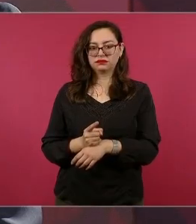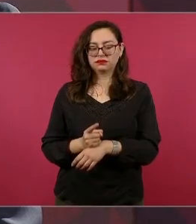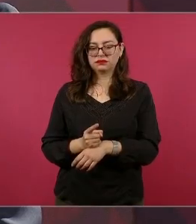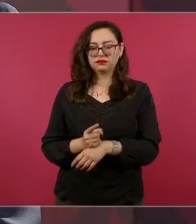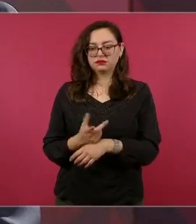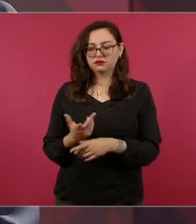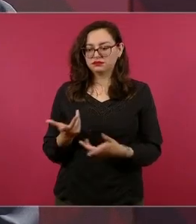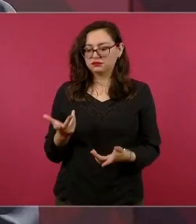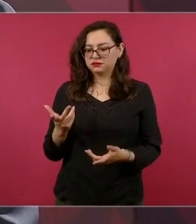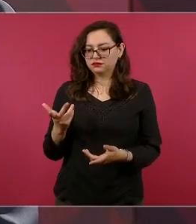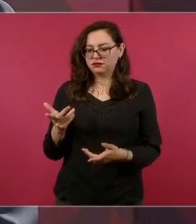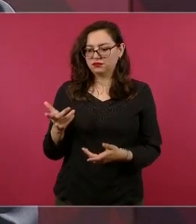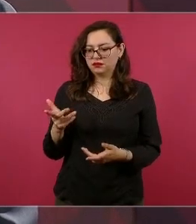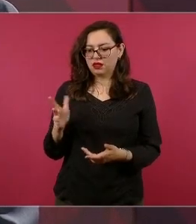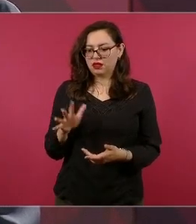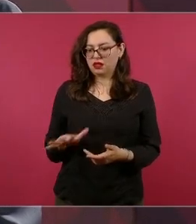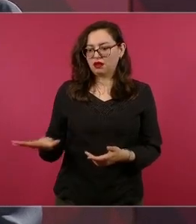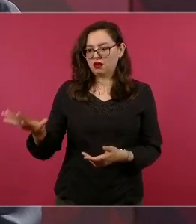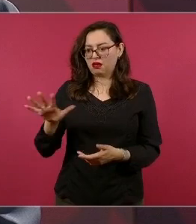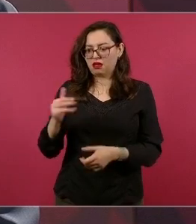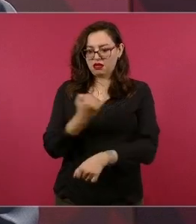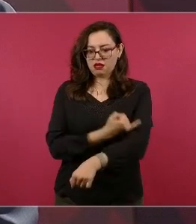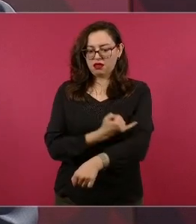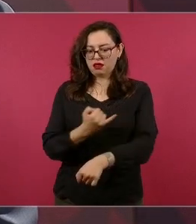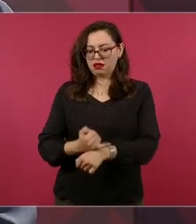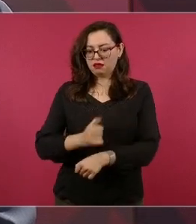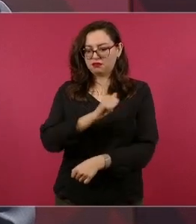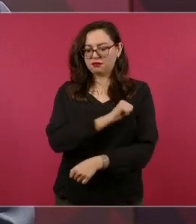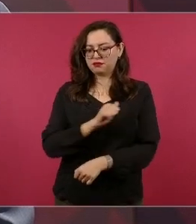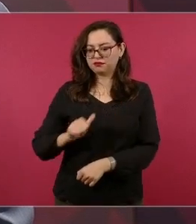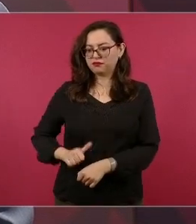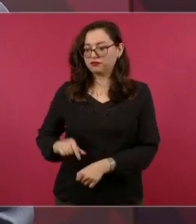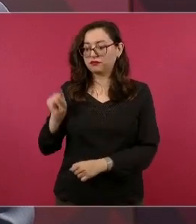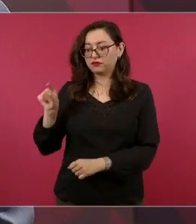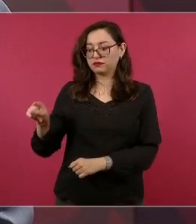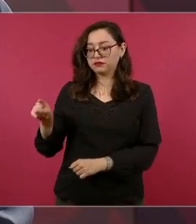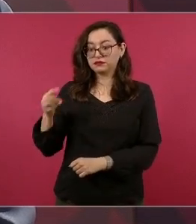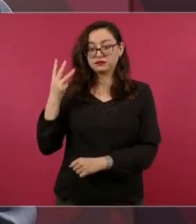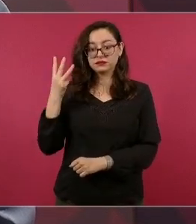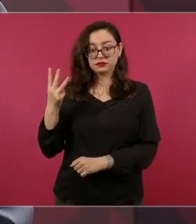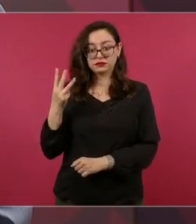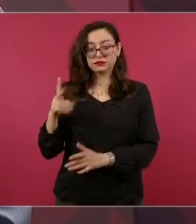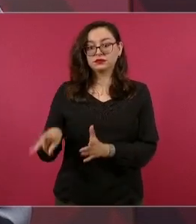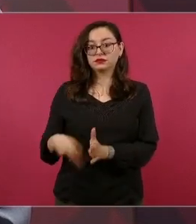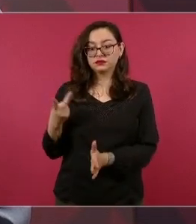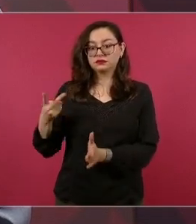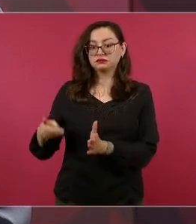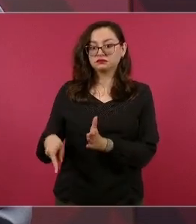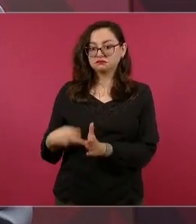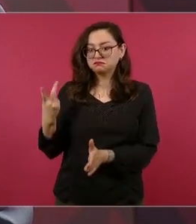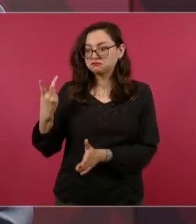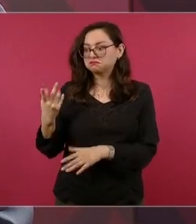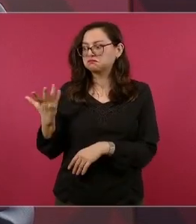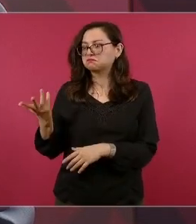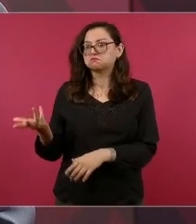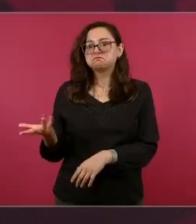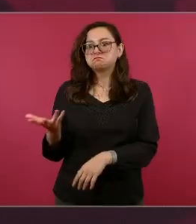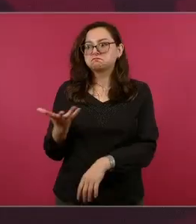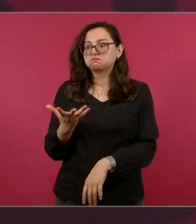o tres delegada en Iztapalapa. No es rica.